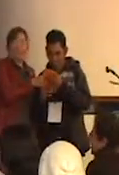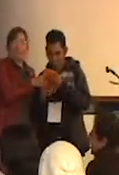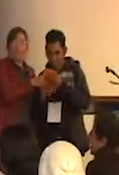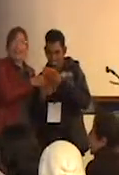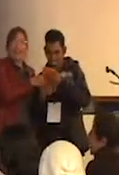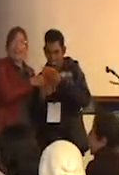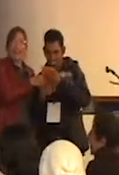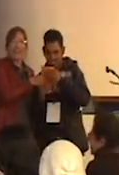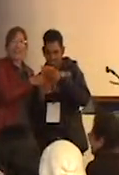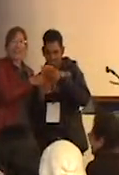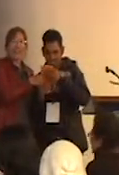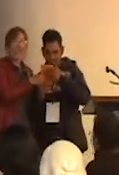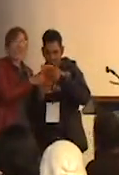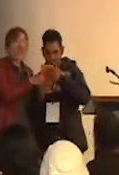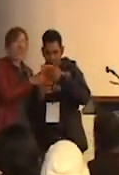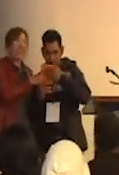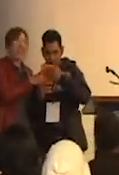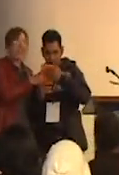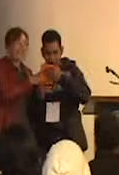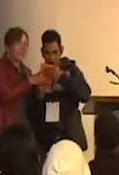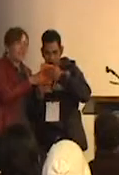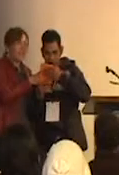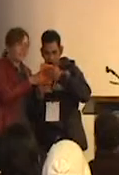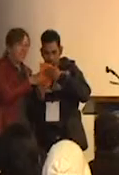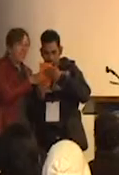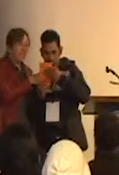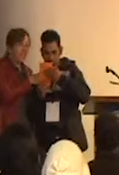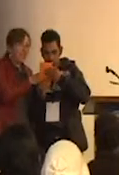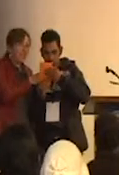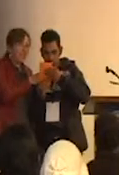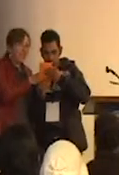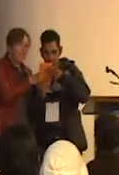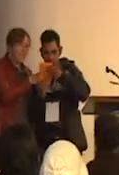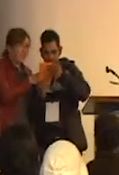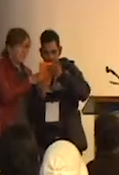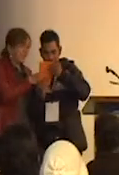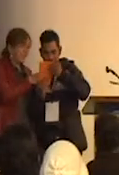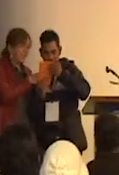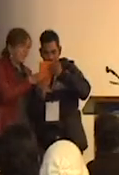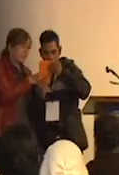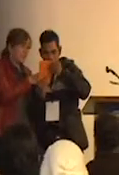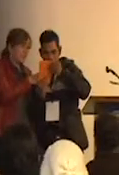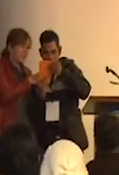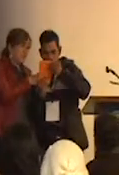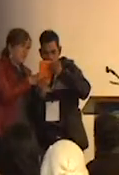Bueno, buenas tardes, yo me llamo Camilo.